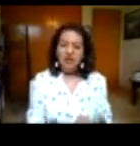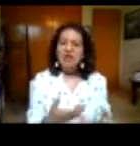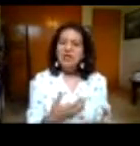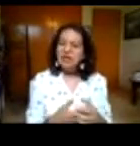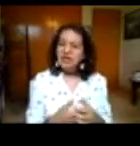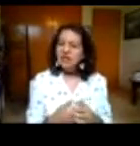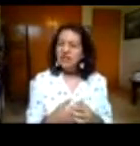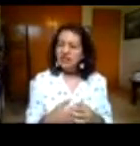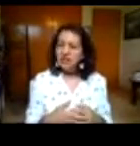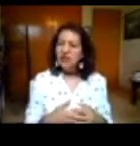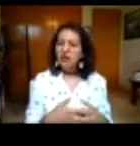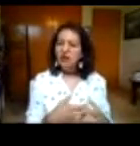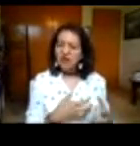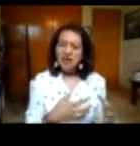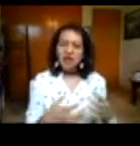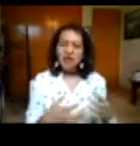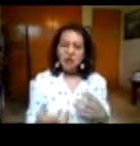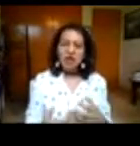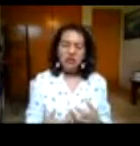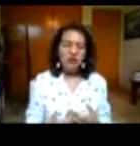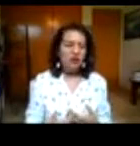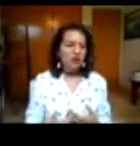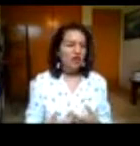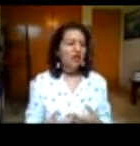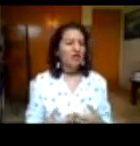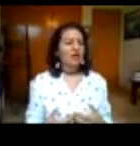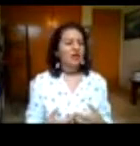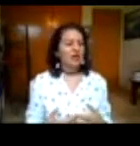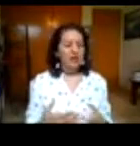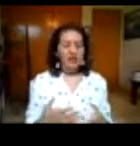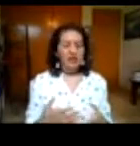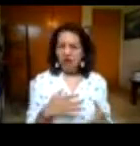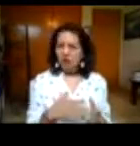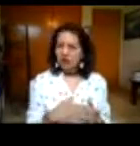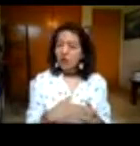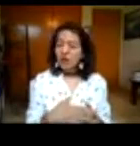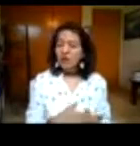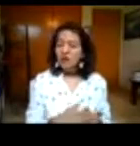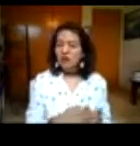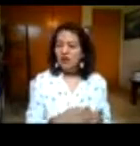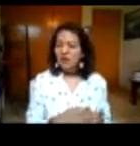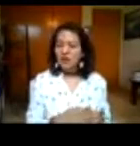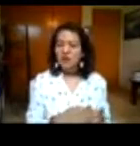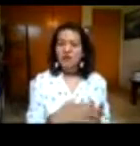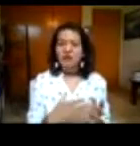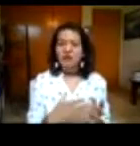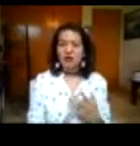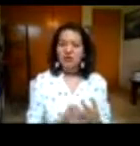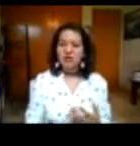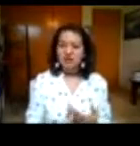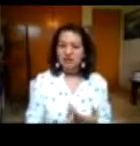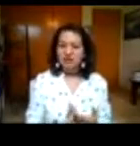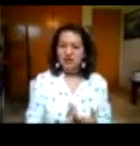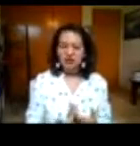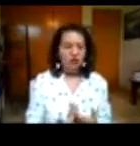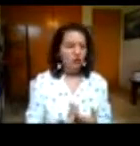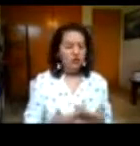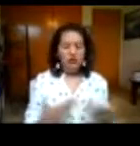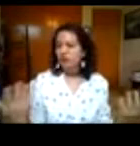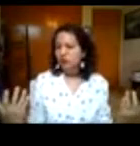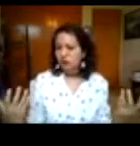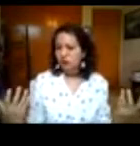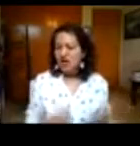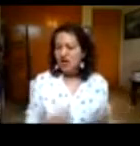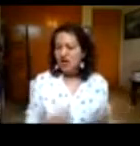propuesta. Y en ese sentido, la articulación de los elementos de Parlamento Abierto a través de casas de gestión,